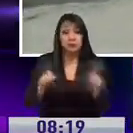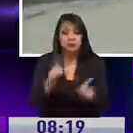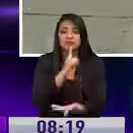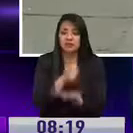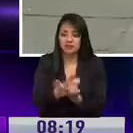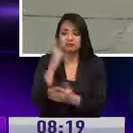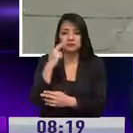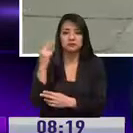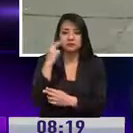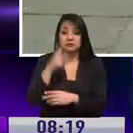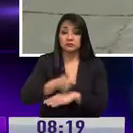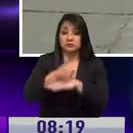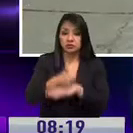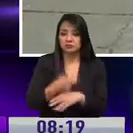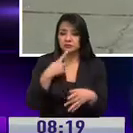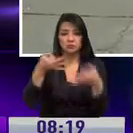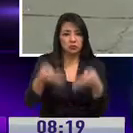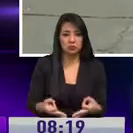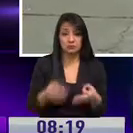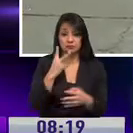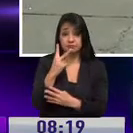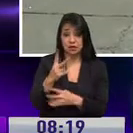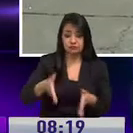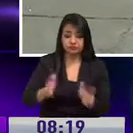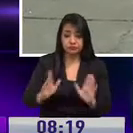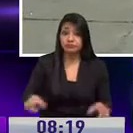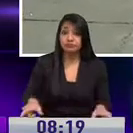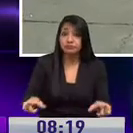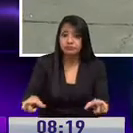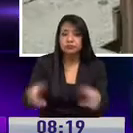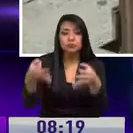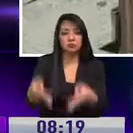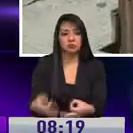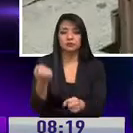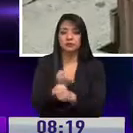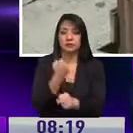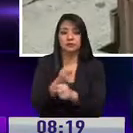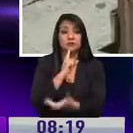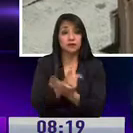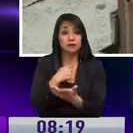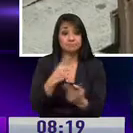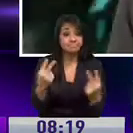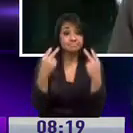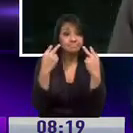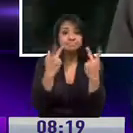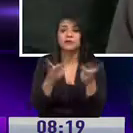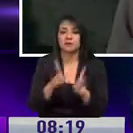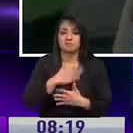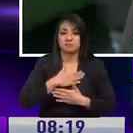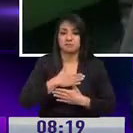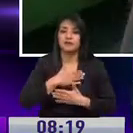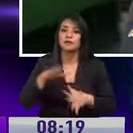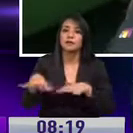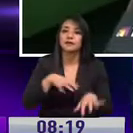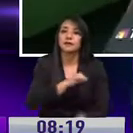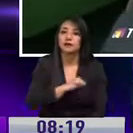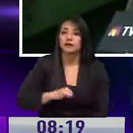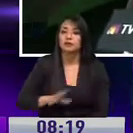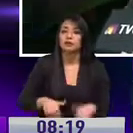sí entiendo es que la autoridad no cumple el trabajo ahí. Y claro, ese es un problema. Cómo nos miran también es nuestra forma de actuar,